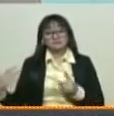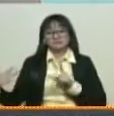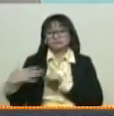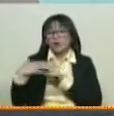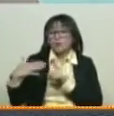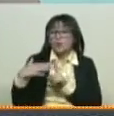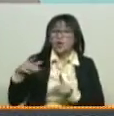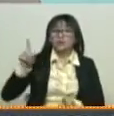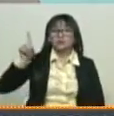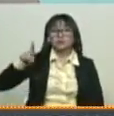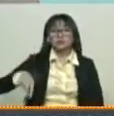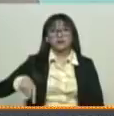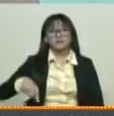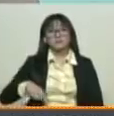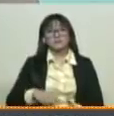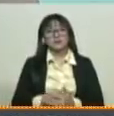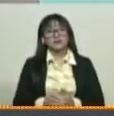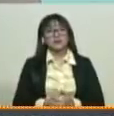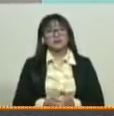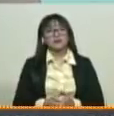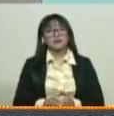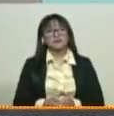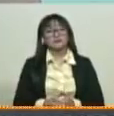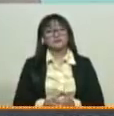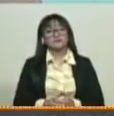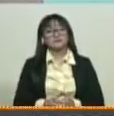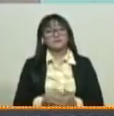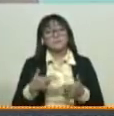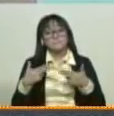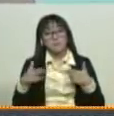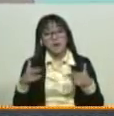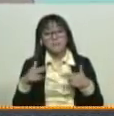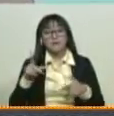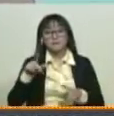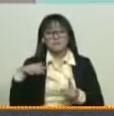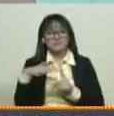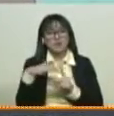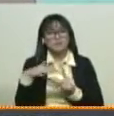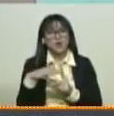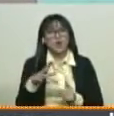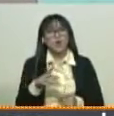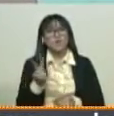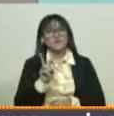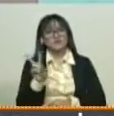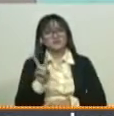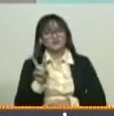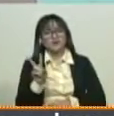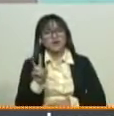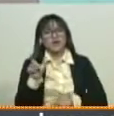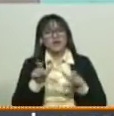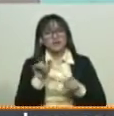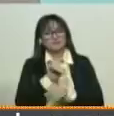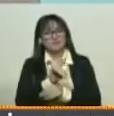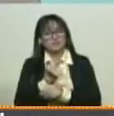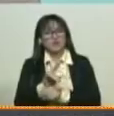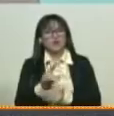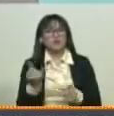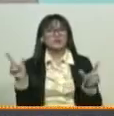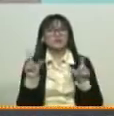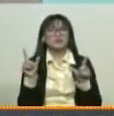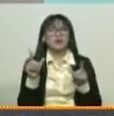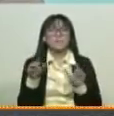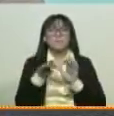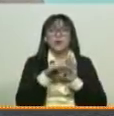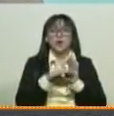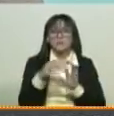directas de esta matriz de guerra psicológica. Panamá es uno de esos sitios donde los venezolanos son víctimas de telenovelas, de